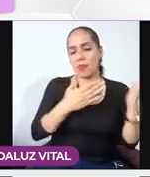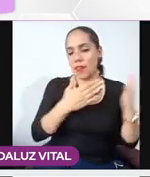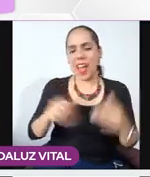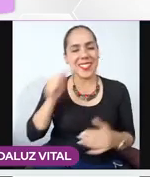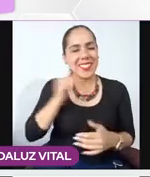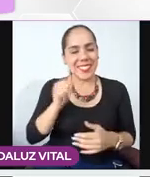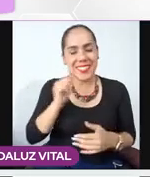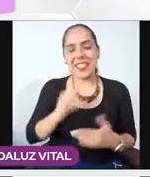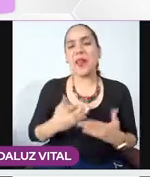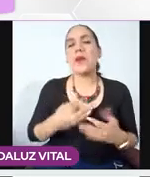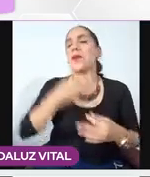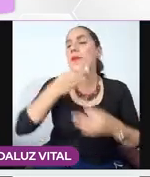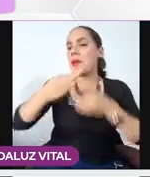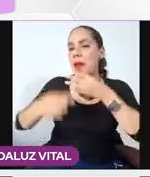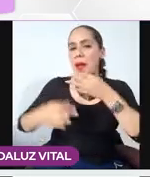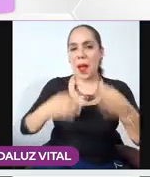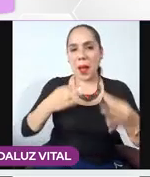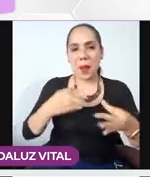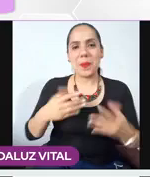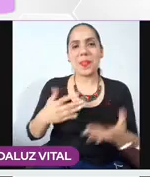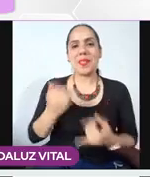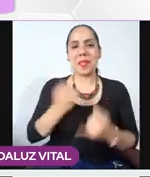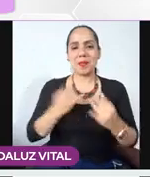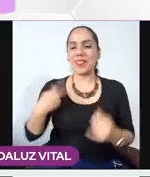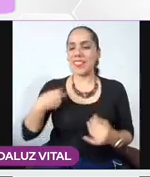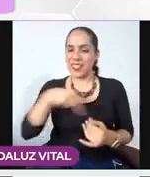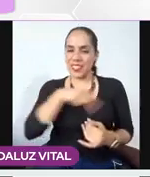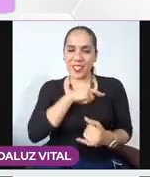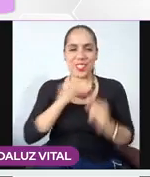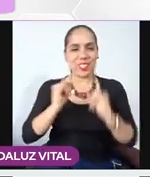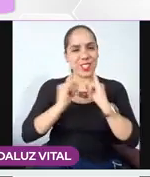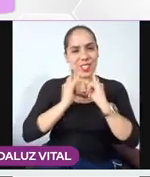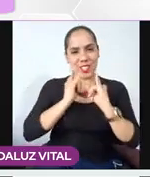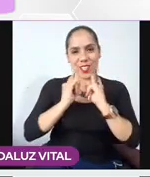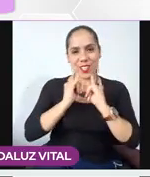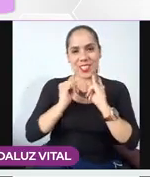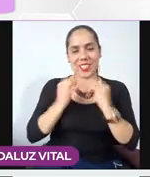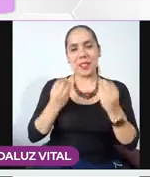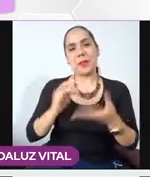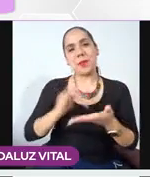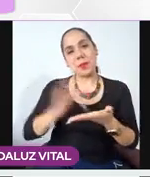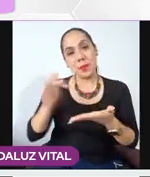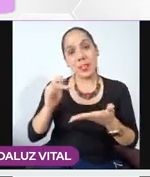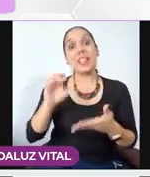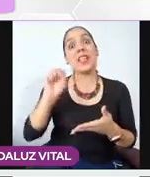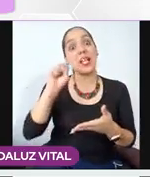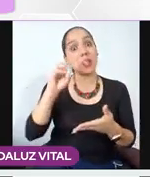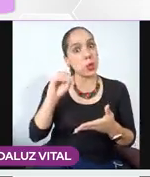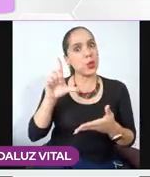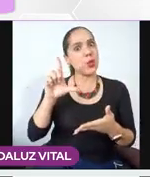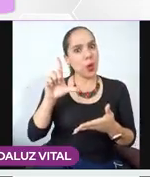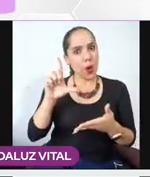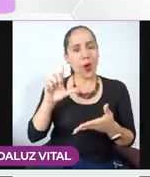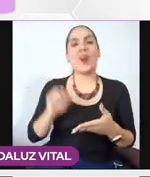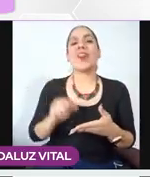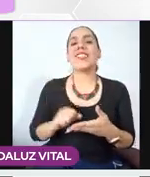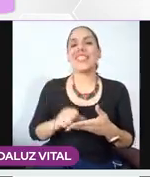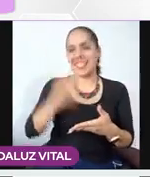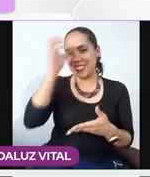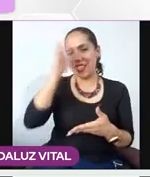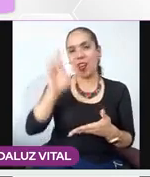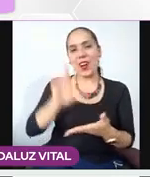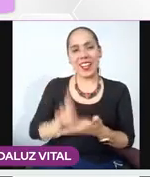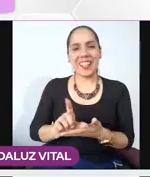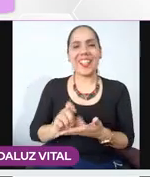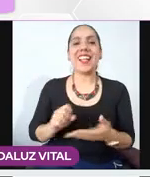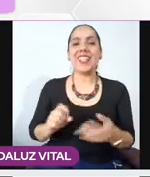café las Anitas, con cariño para ellas, para Sol también, que nunca decimos, pero ahí está Solecito atrás de